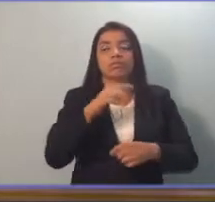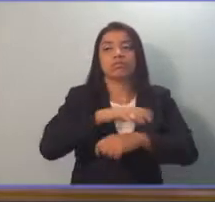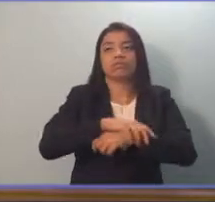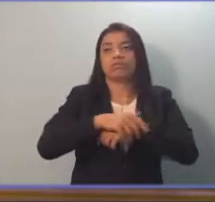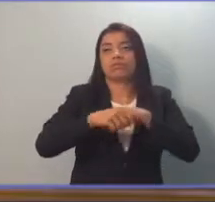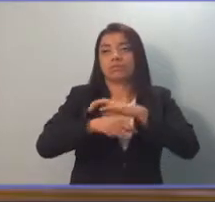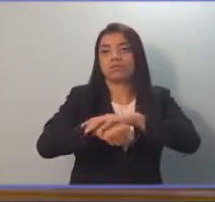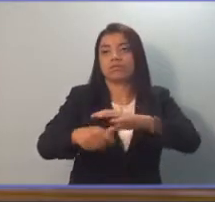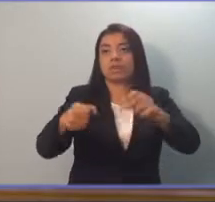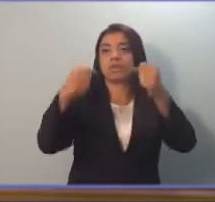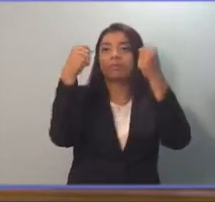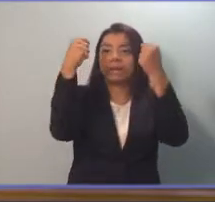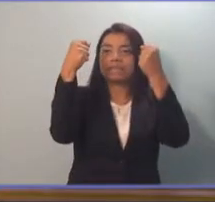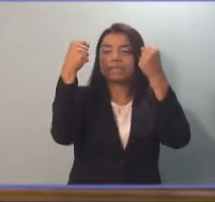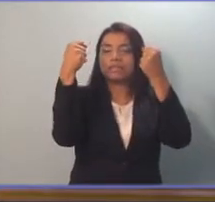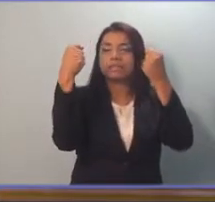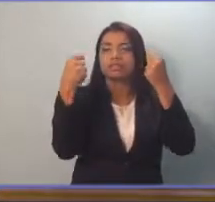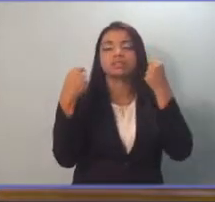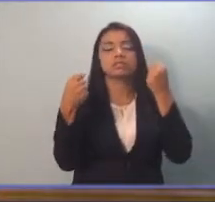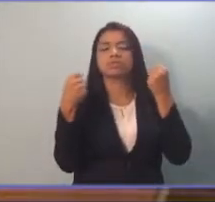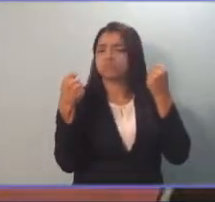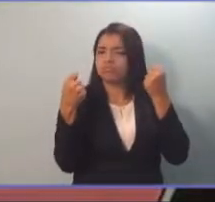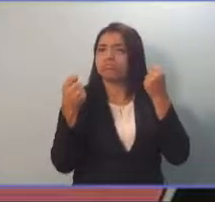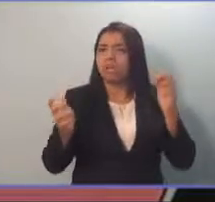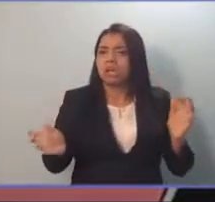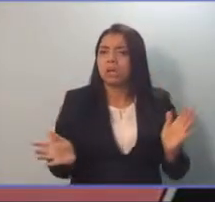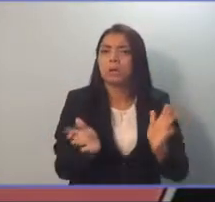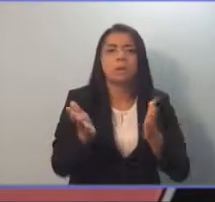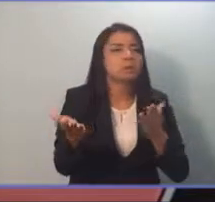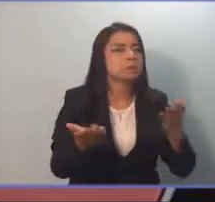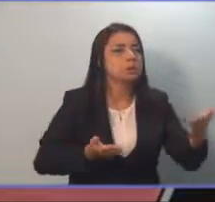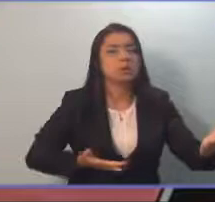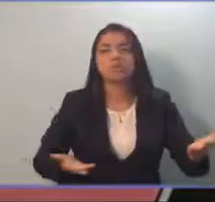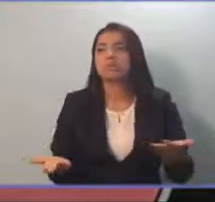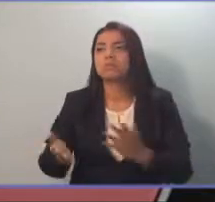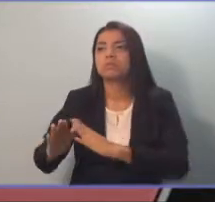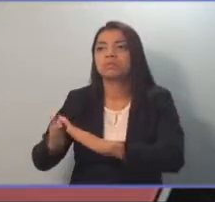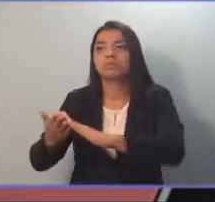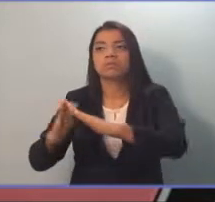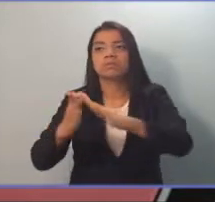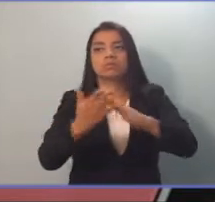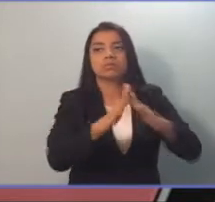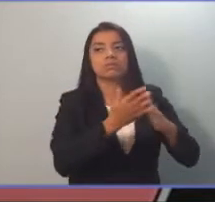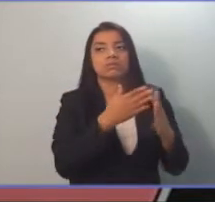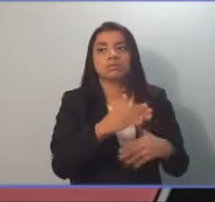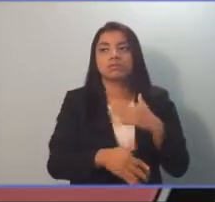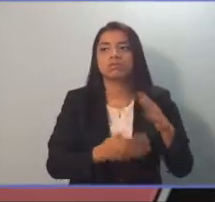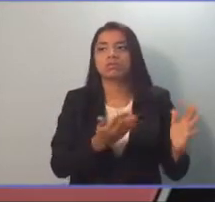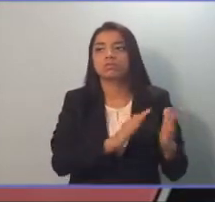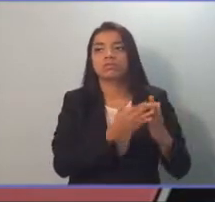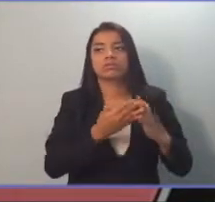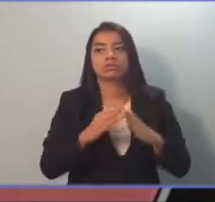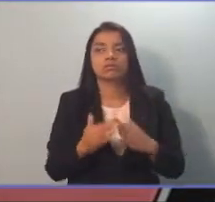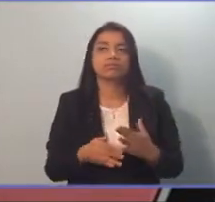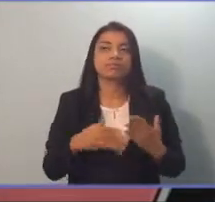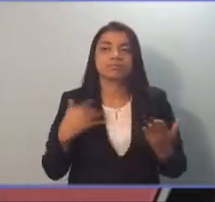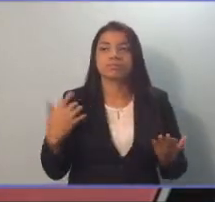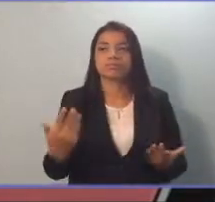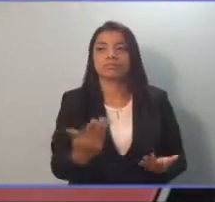se encuentren desarrollando trabajos de servicio a la comunidad de diferente tipo. Hemos